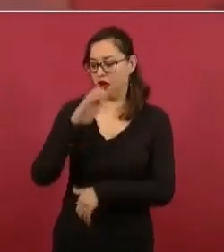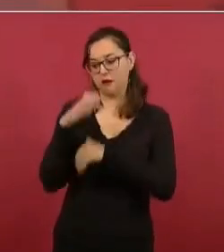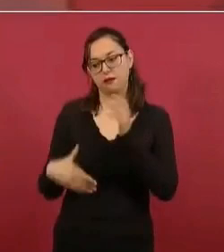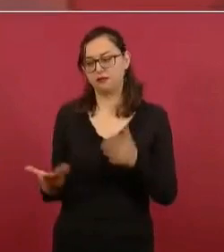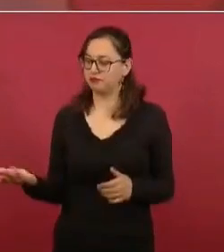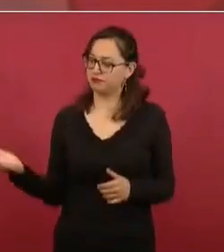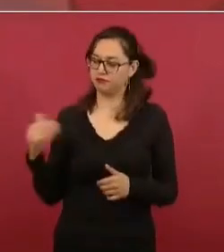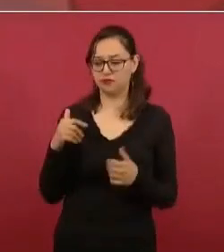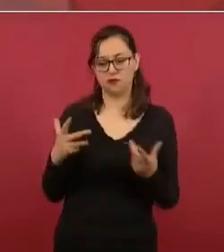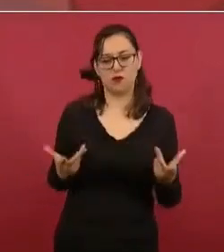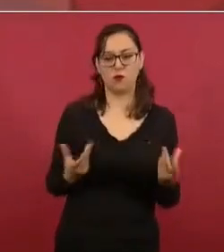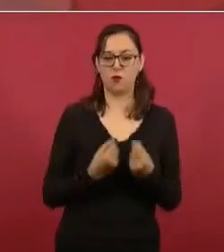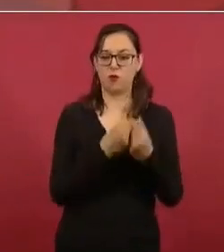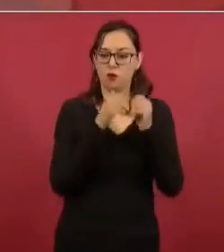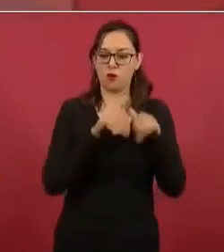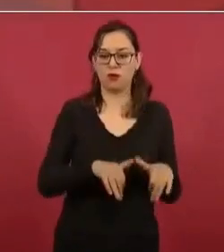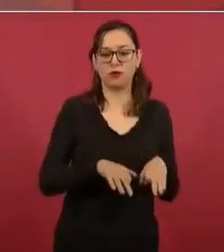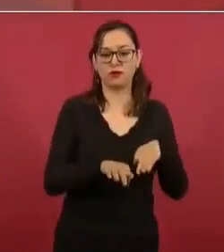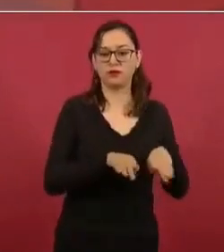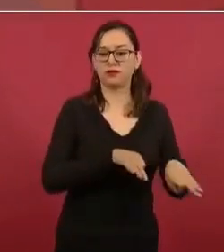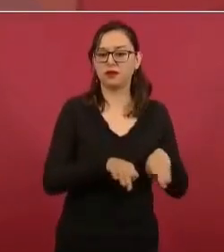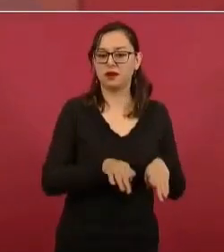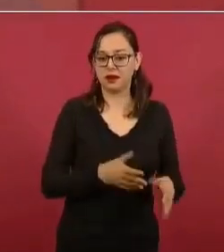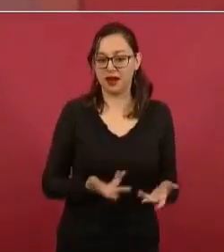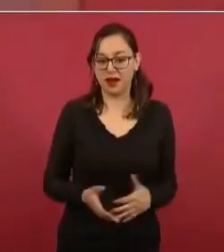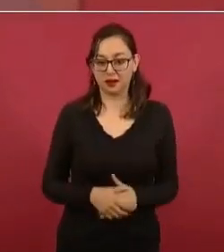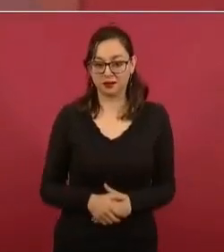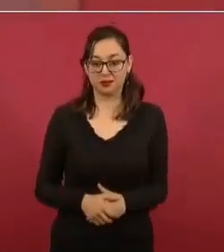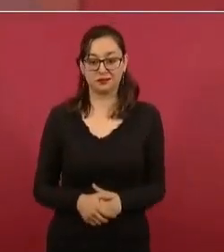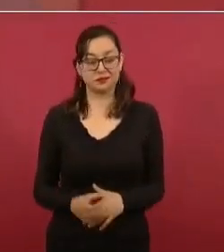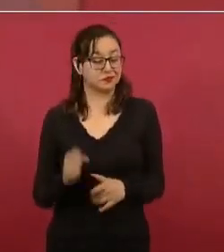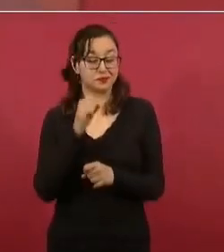muchos funcionarios de comunicaciones